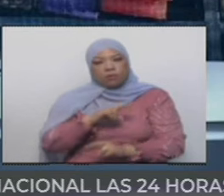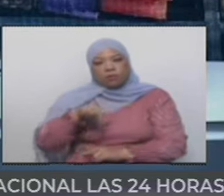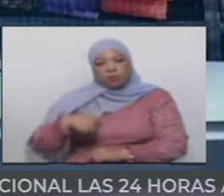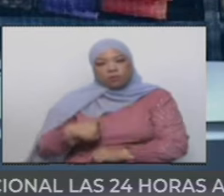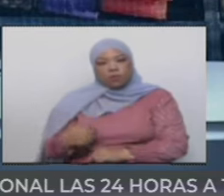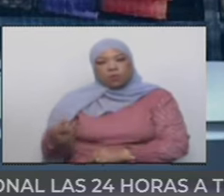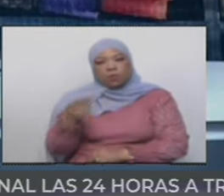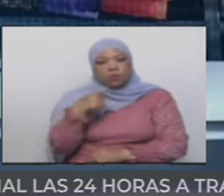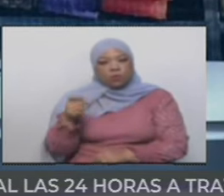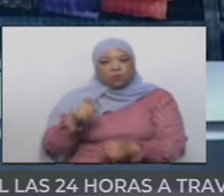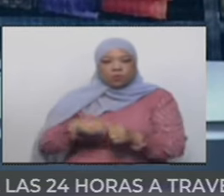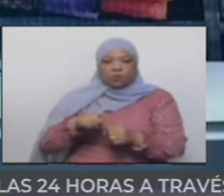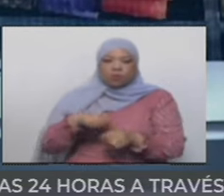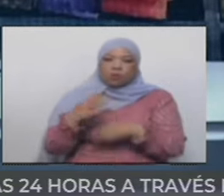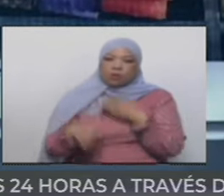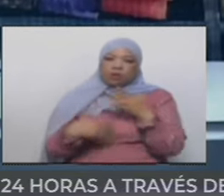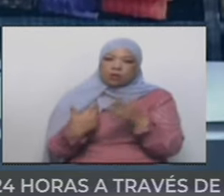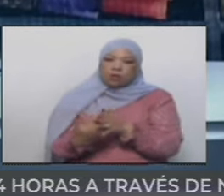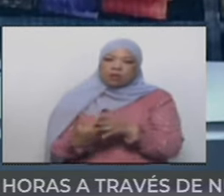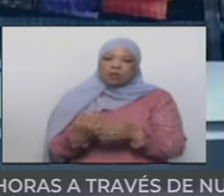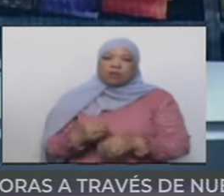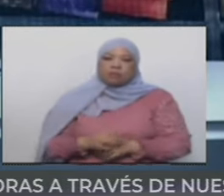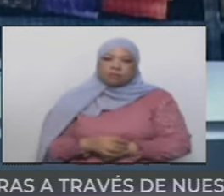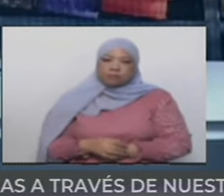busquemos afuera lo que tenemos adentro.